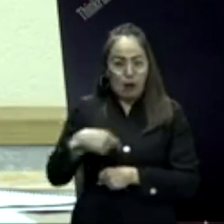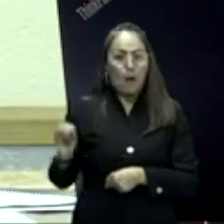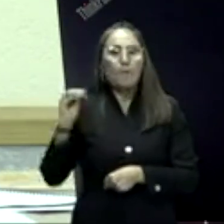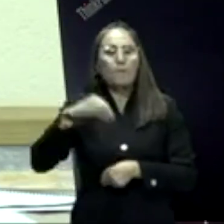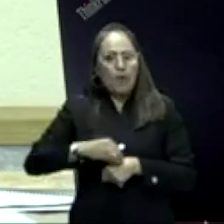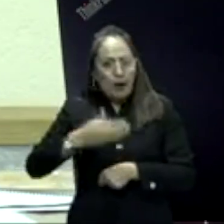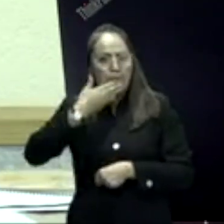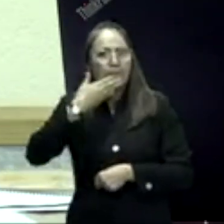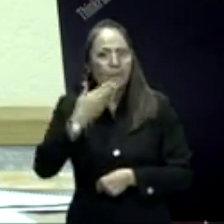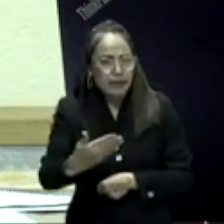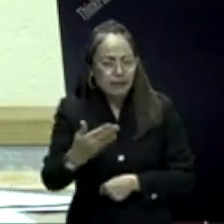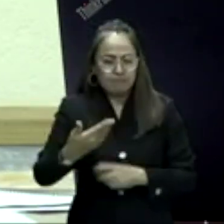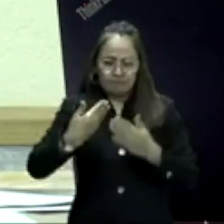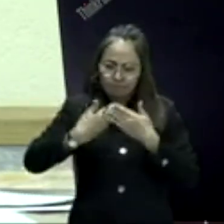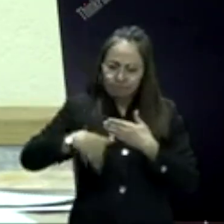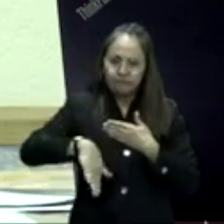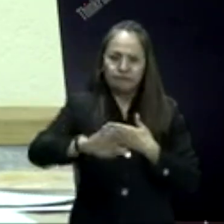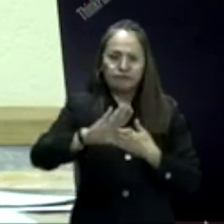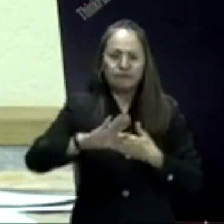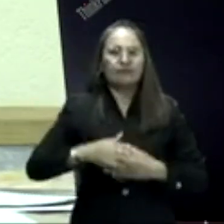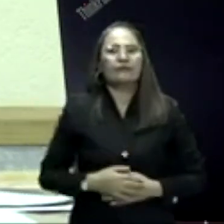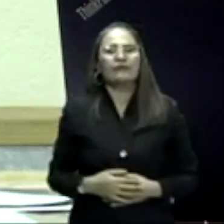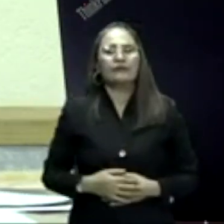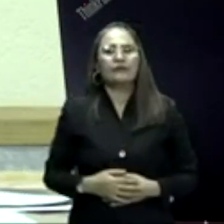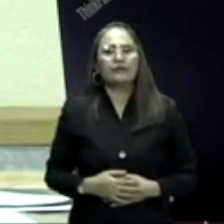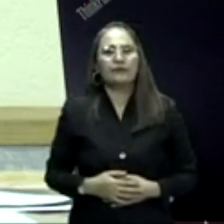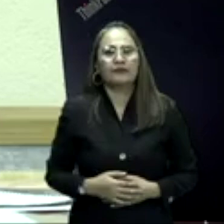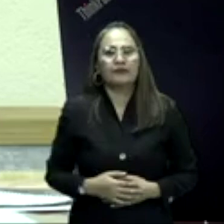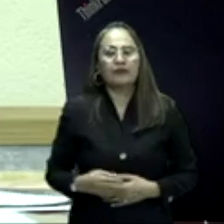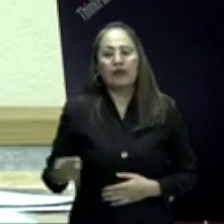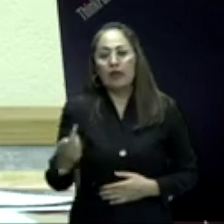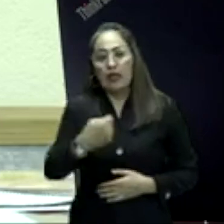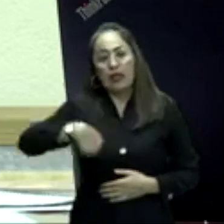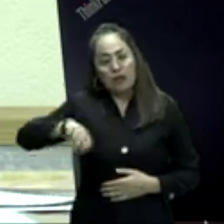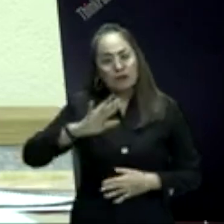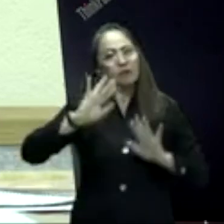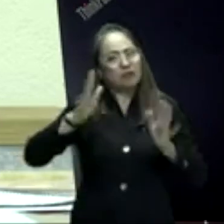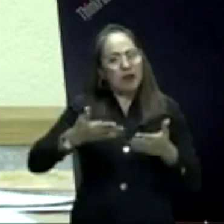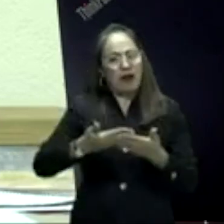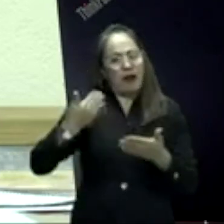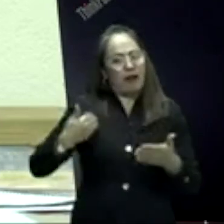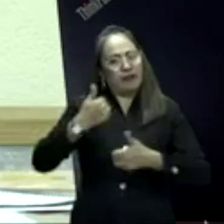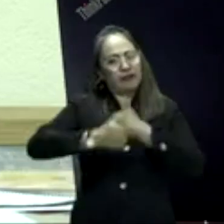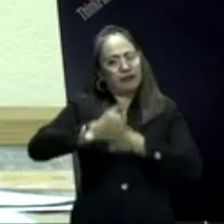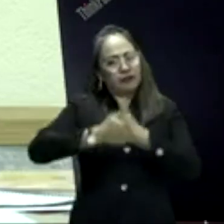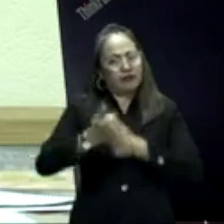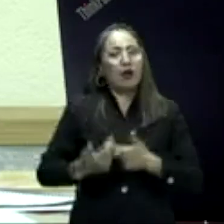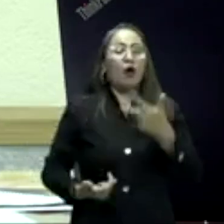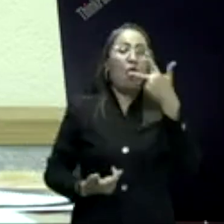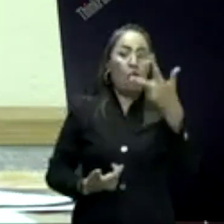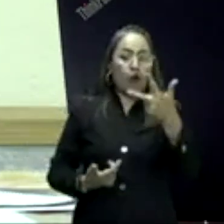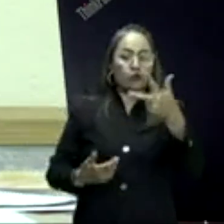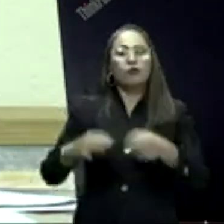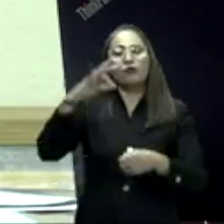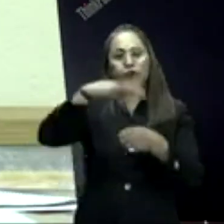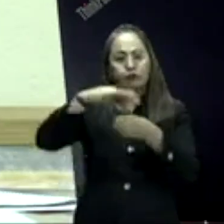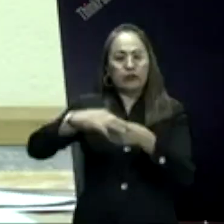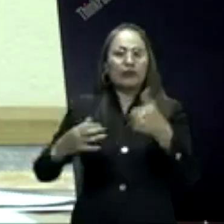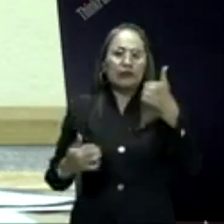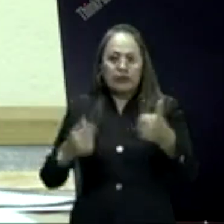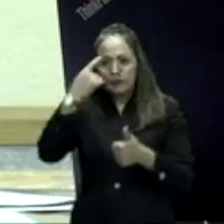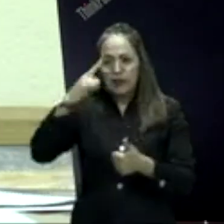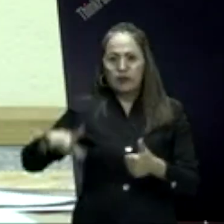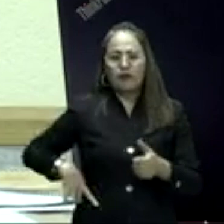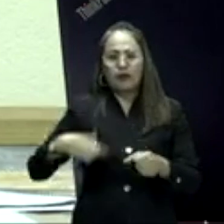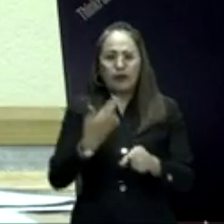noche, de ese compromiso por el que han contendido. Con las 8 elecciones de este domingo, las 6 de gubernatura,